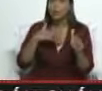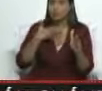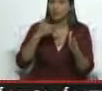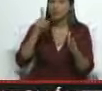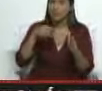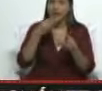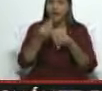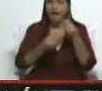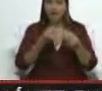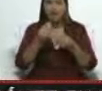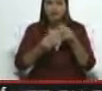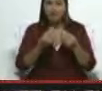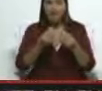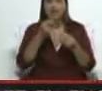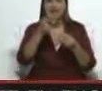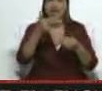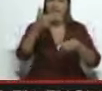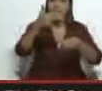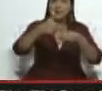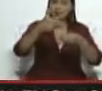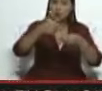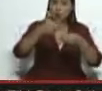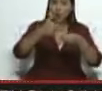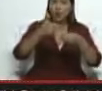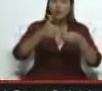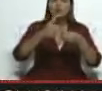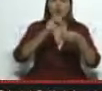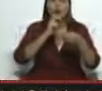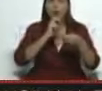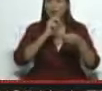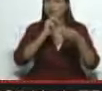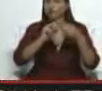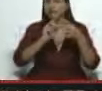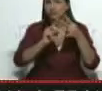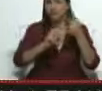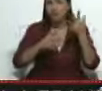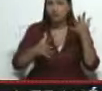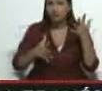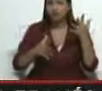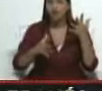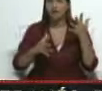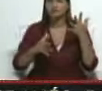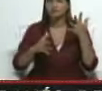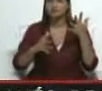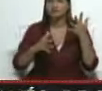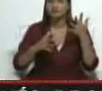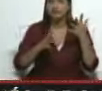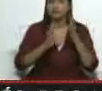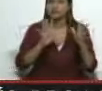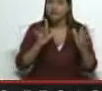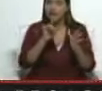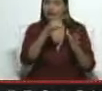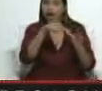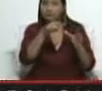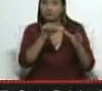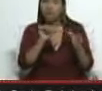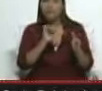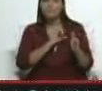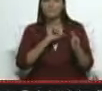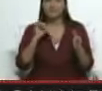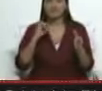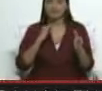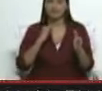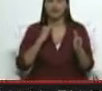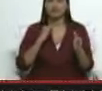petrolera gasífera y minera en manos del Estado venezolano jamás privatizada se conviertan en